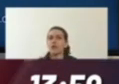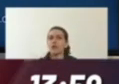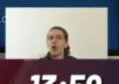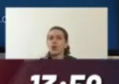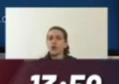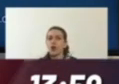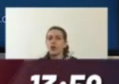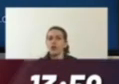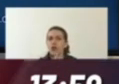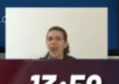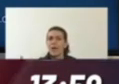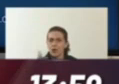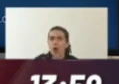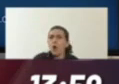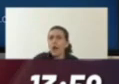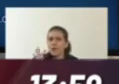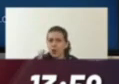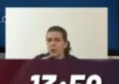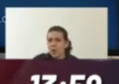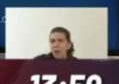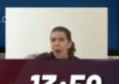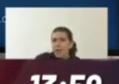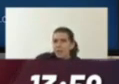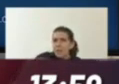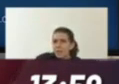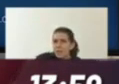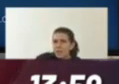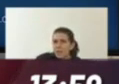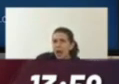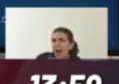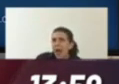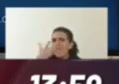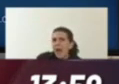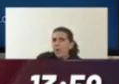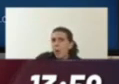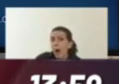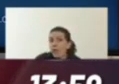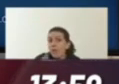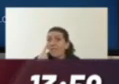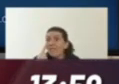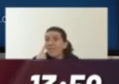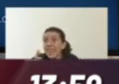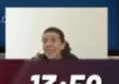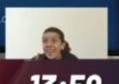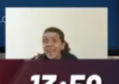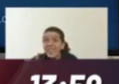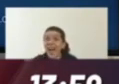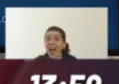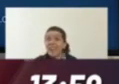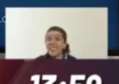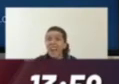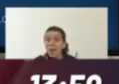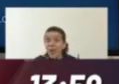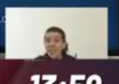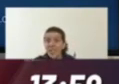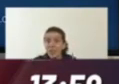Fíjense, semana por semana, cuántos eran los casos, y fíjense en cuando se puso el distanciamiento social, cómo